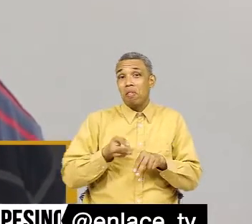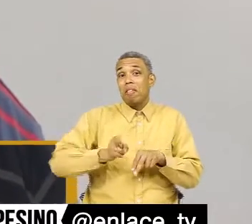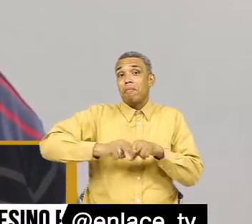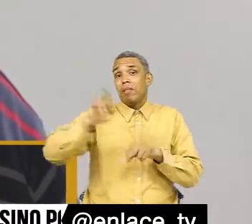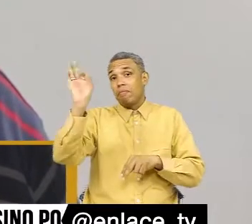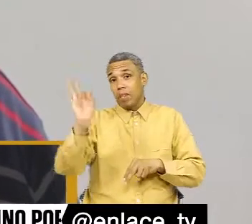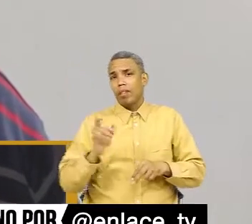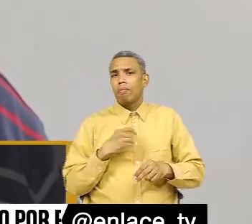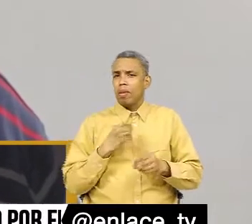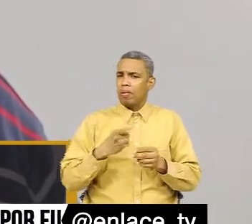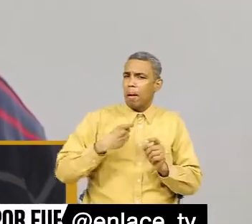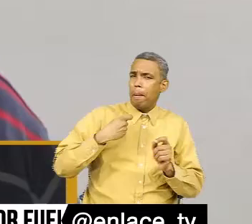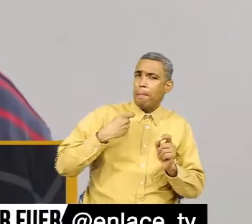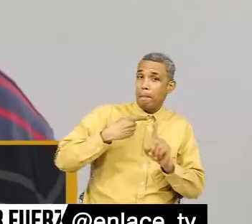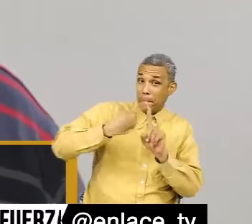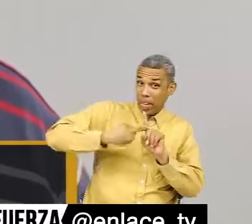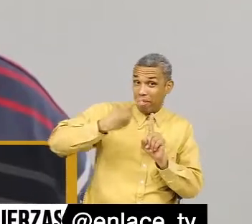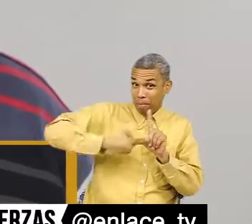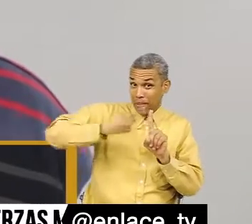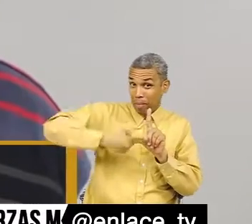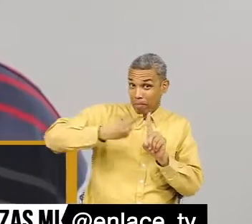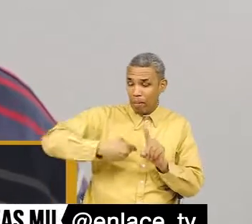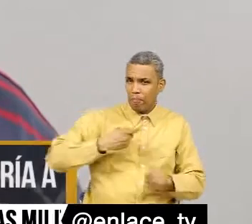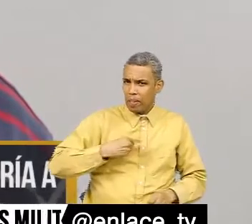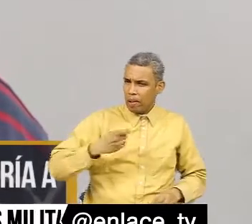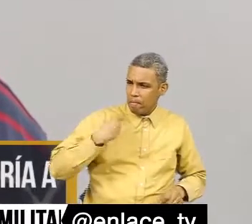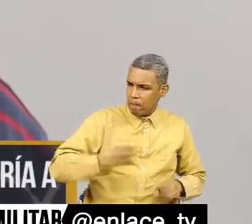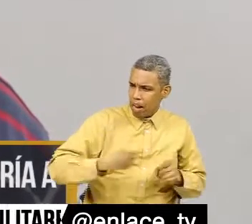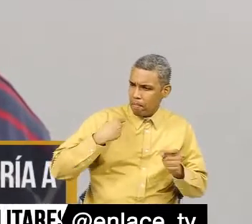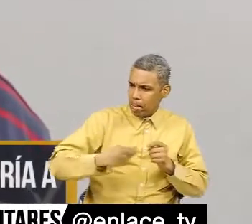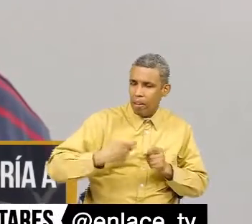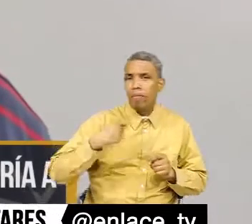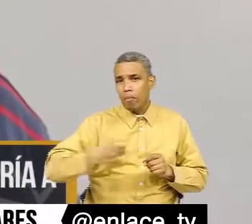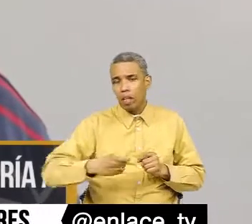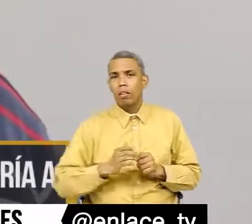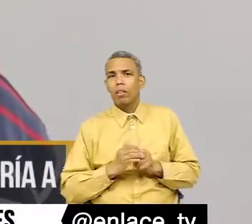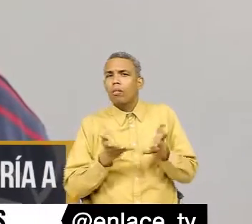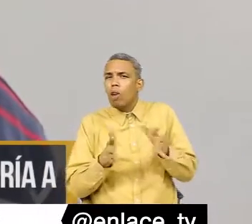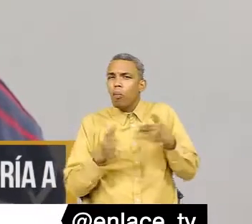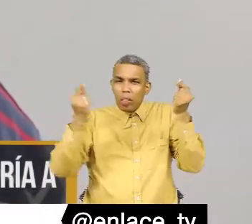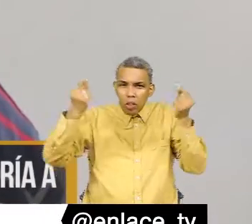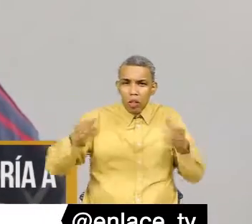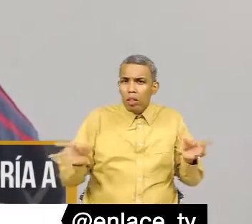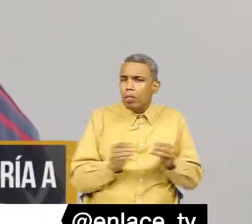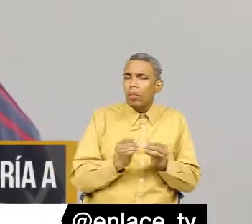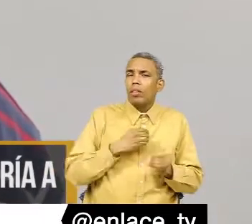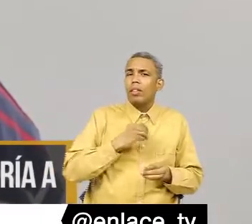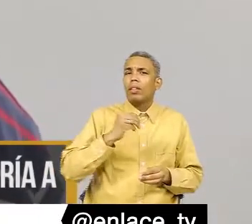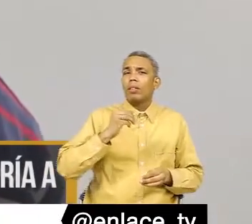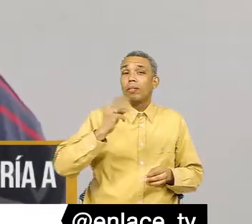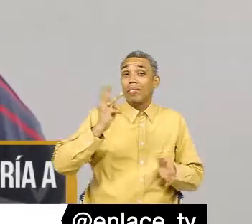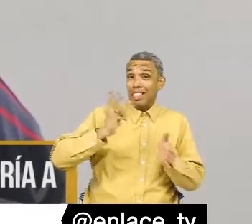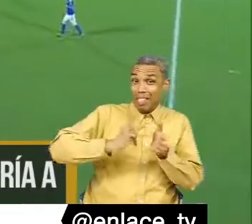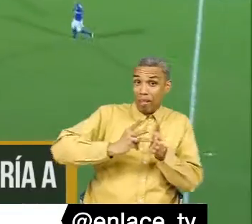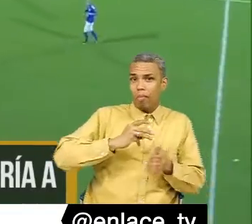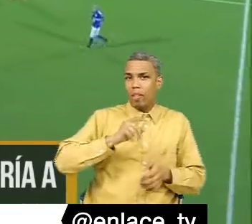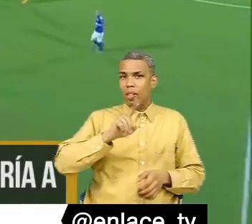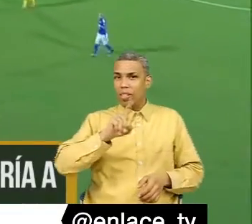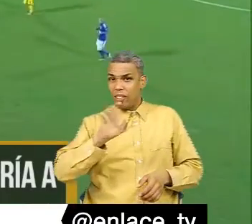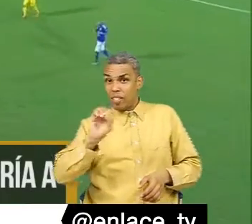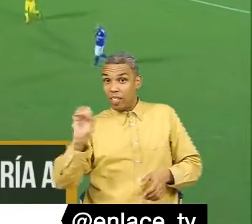A. Entonces, si hablamos, son 6.300 millones para el equipo profesional como tal, en